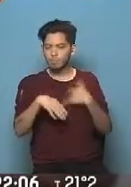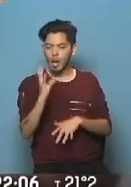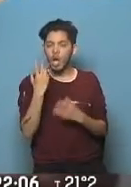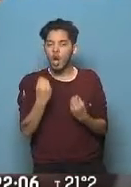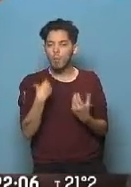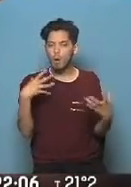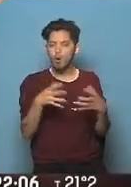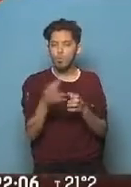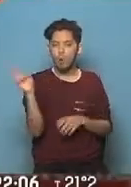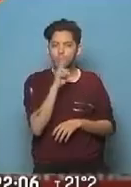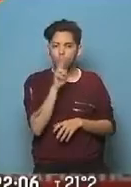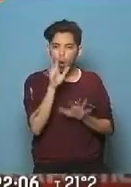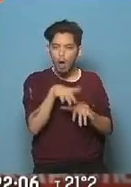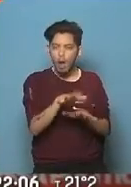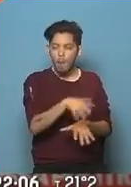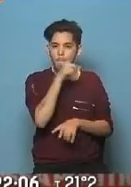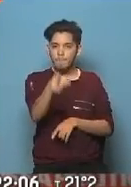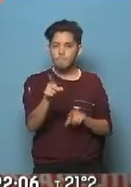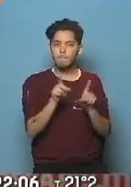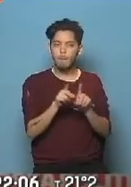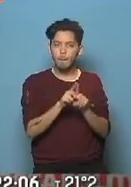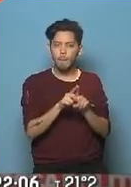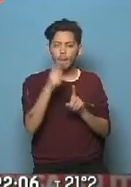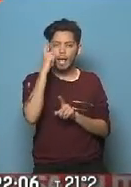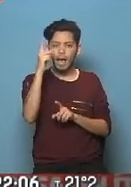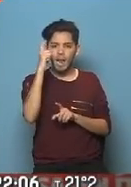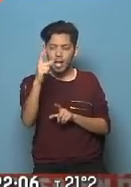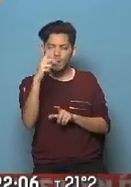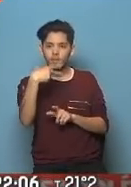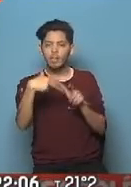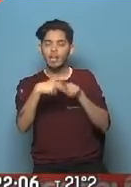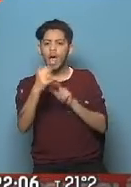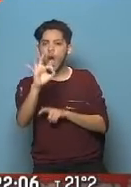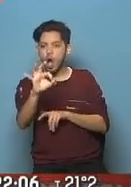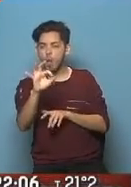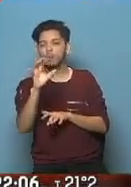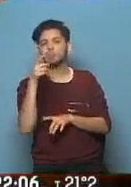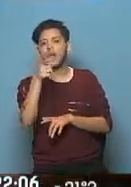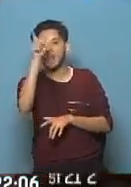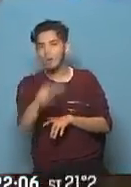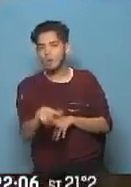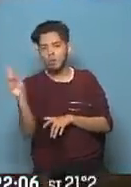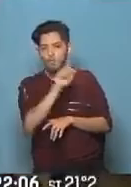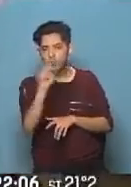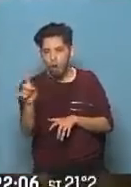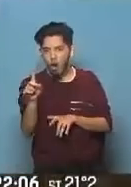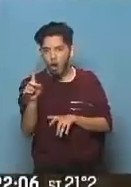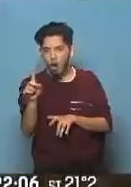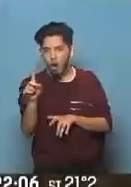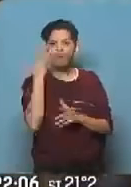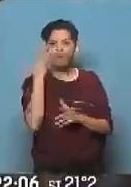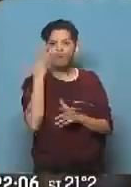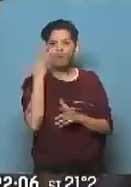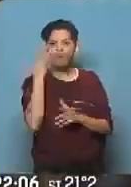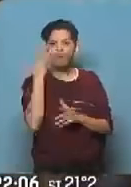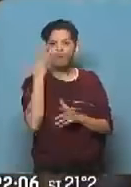movimiento feminista. Bajo la bandera de El Now, el no, las mujeres tomaron las calles y las redes sociales para manifestarse